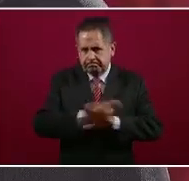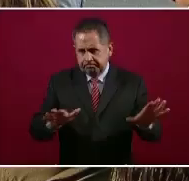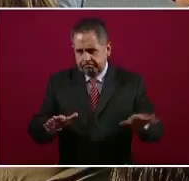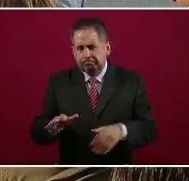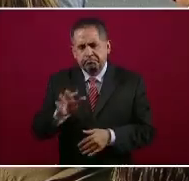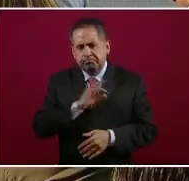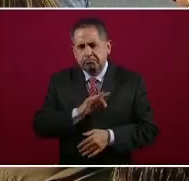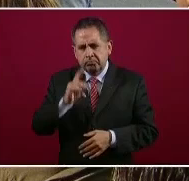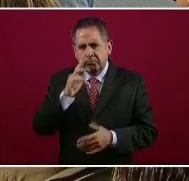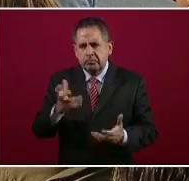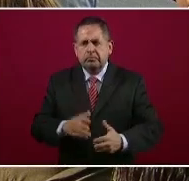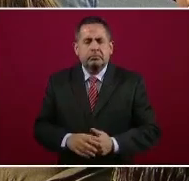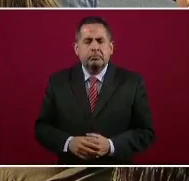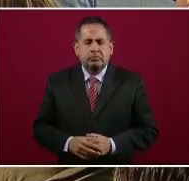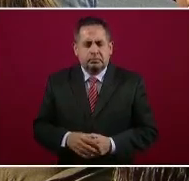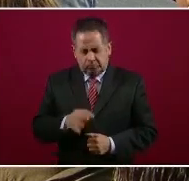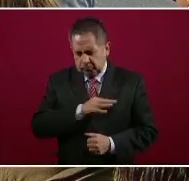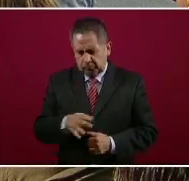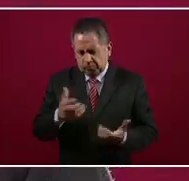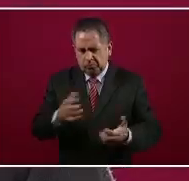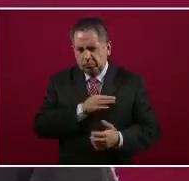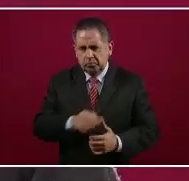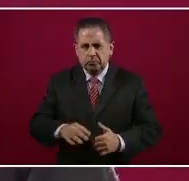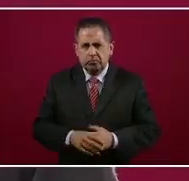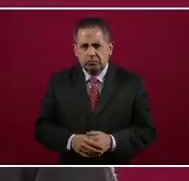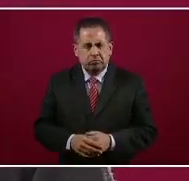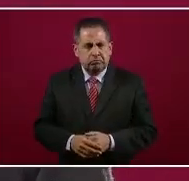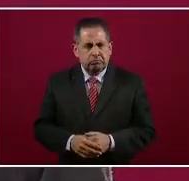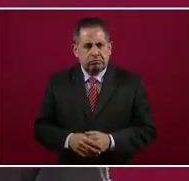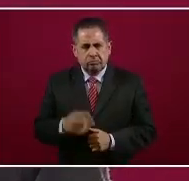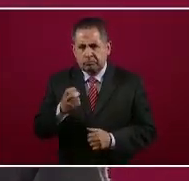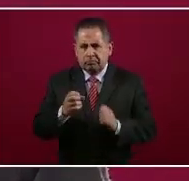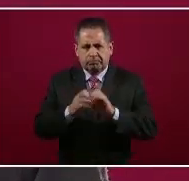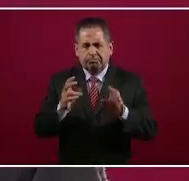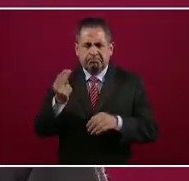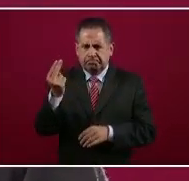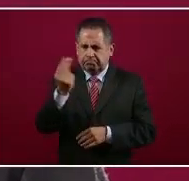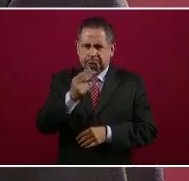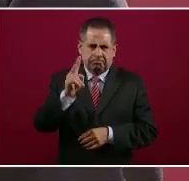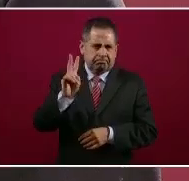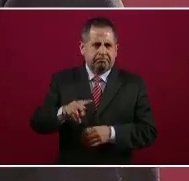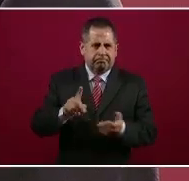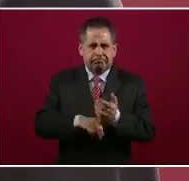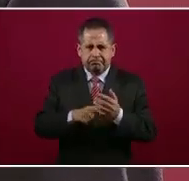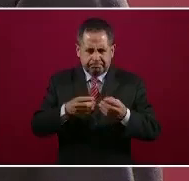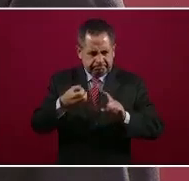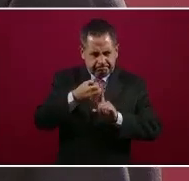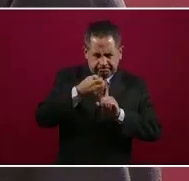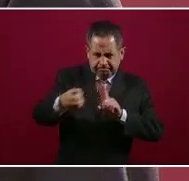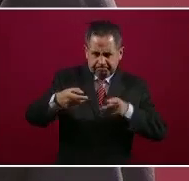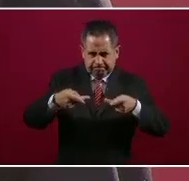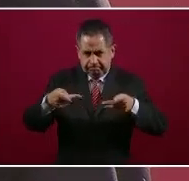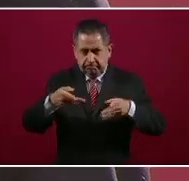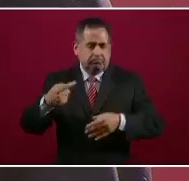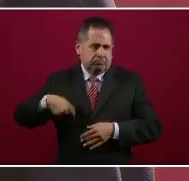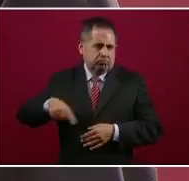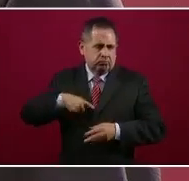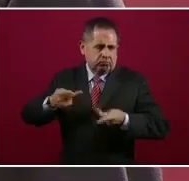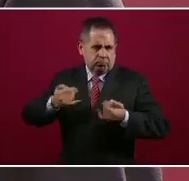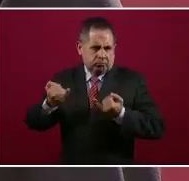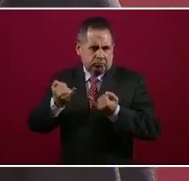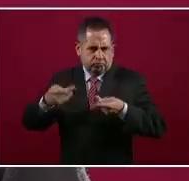puede si se puede hacer eso requiere de mucha organización también de parte de